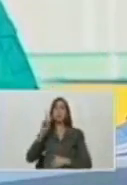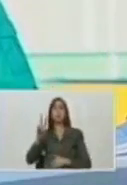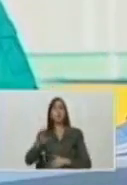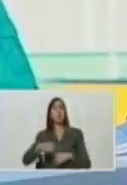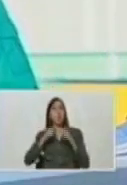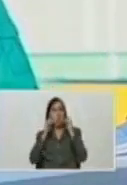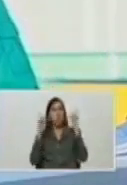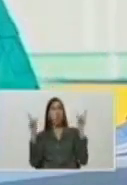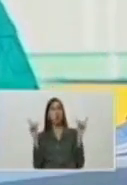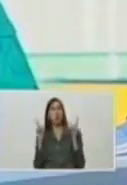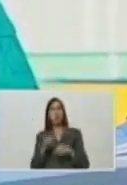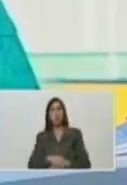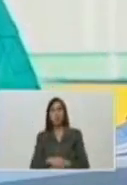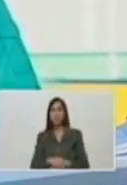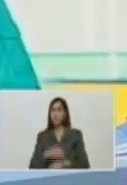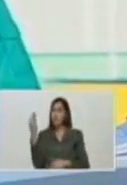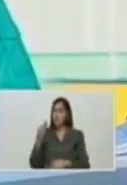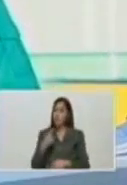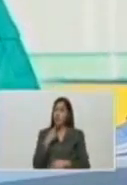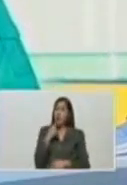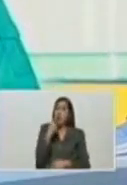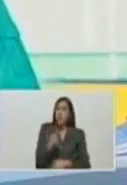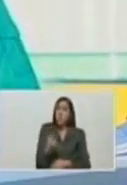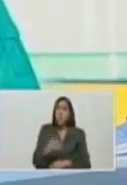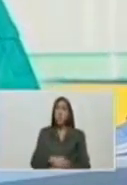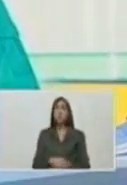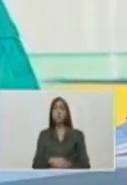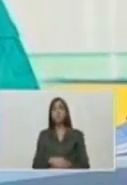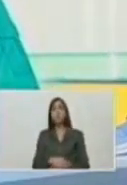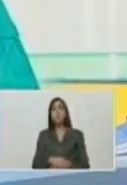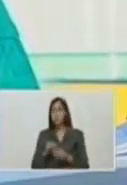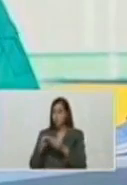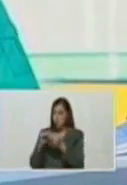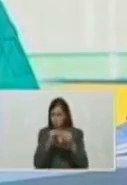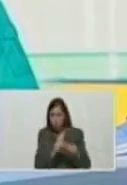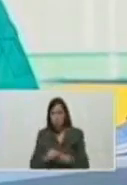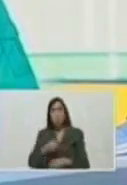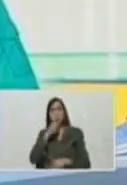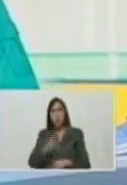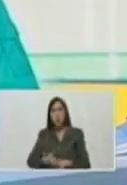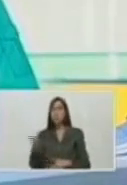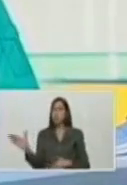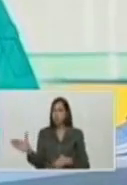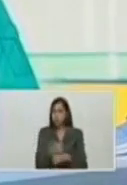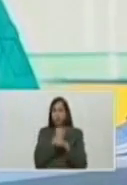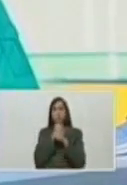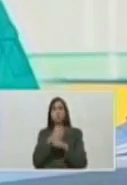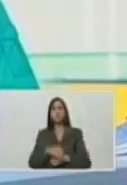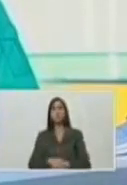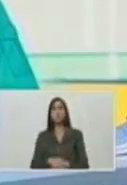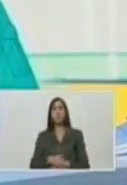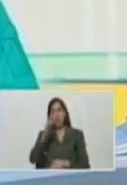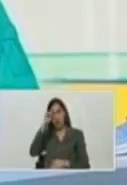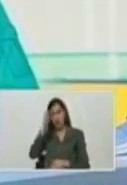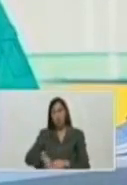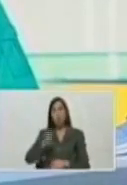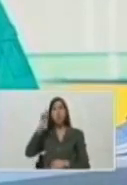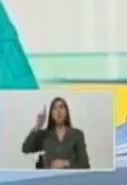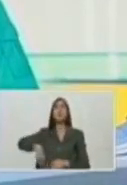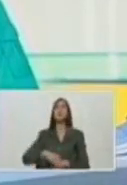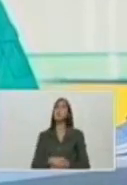Impresionante, ¿verdad? Siempre digo, hay que rescatar lo bueno donde está lo bueno y reconocerlo. Y